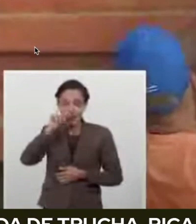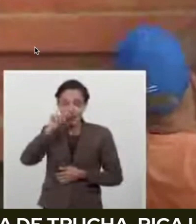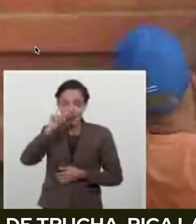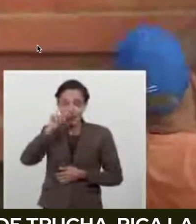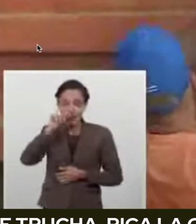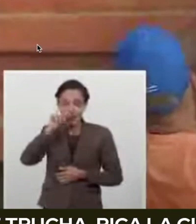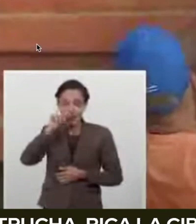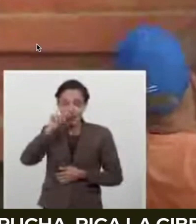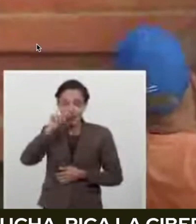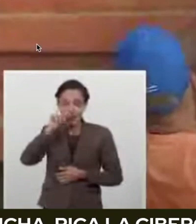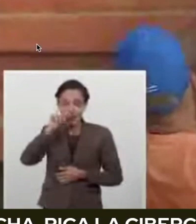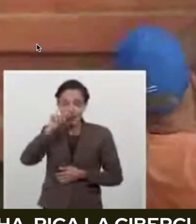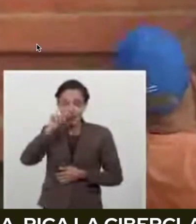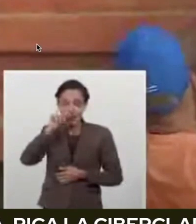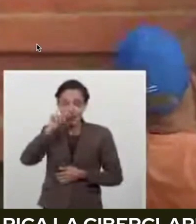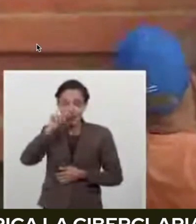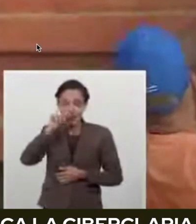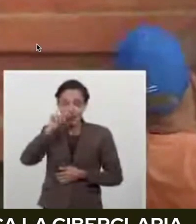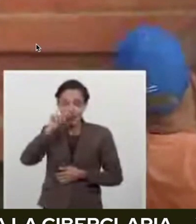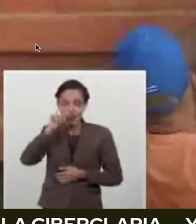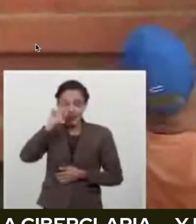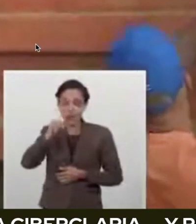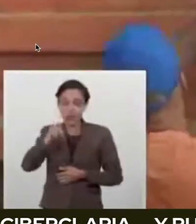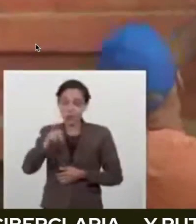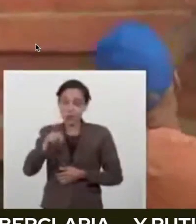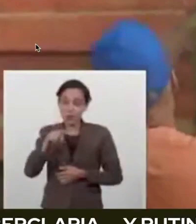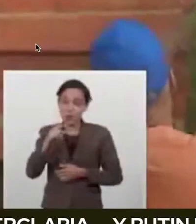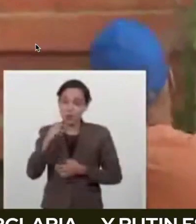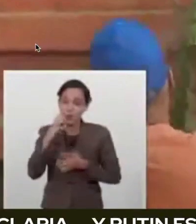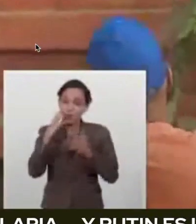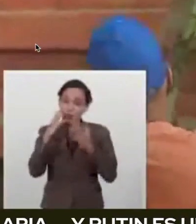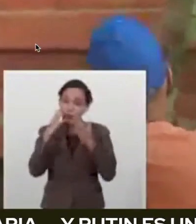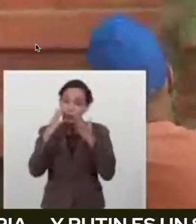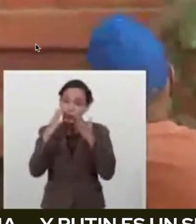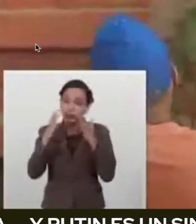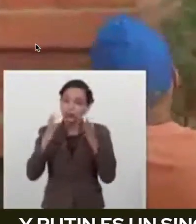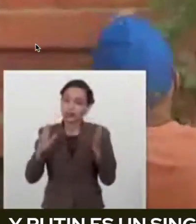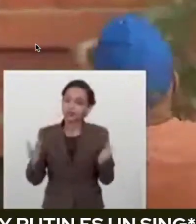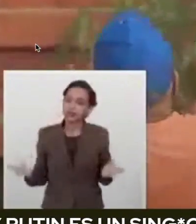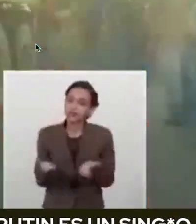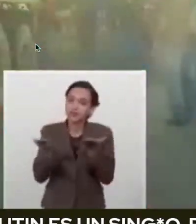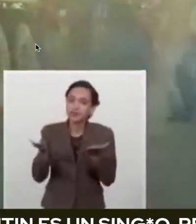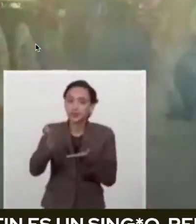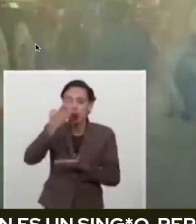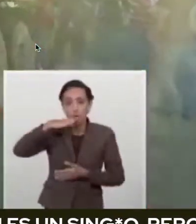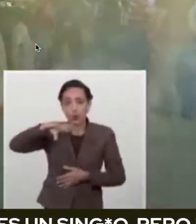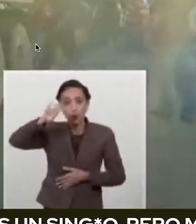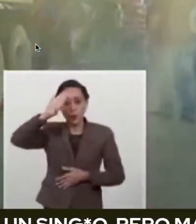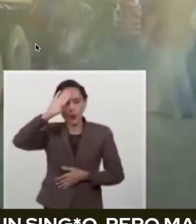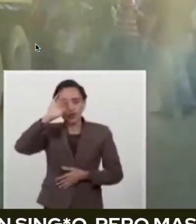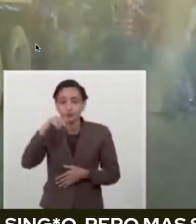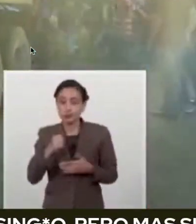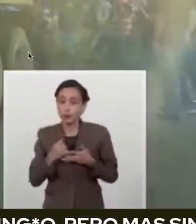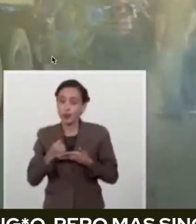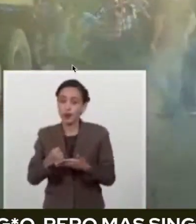vegetales estoy sin vegetación ni nada sabes ahora fíjate qué cantidad gente para vos bajo